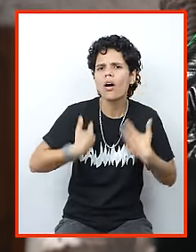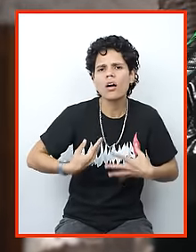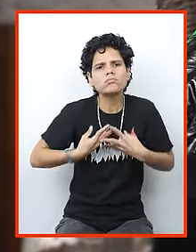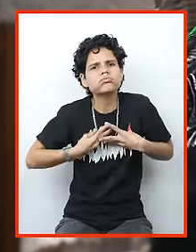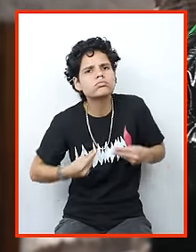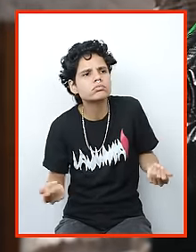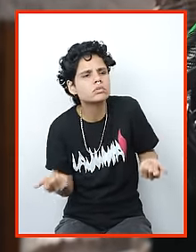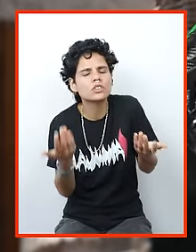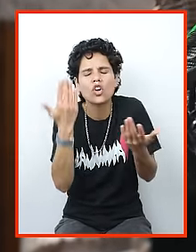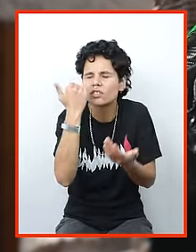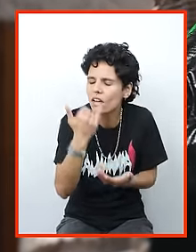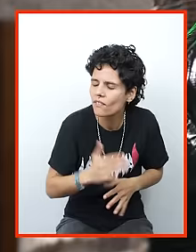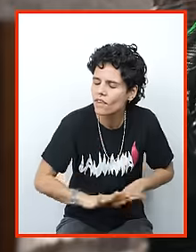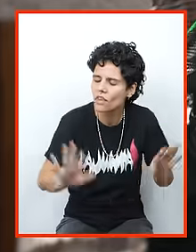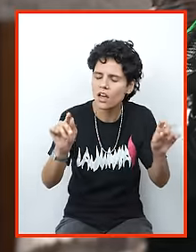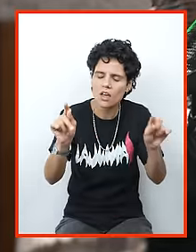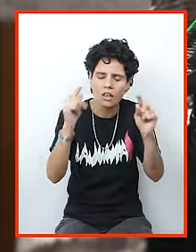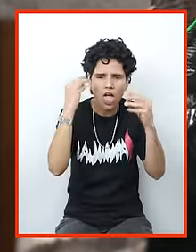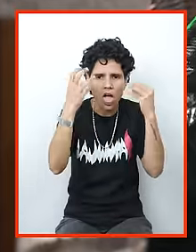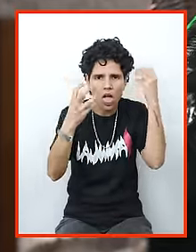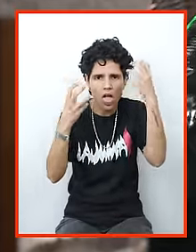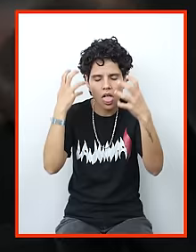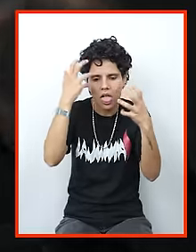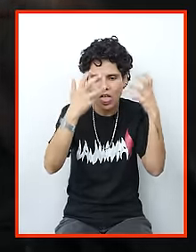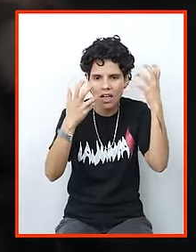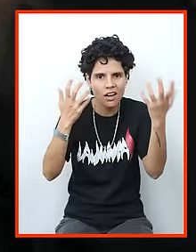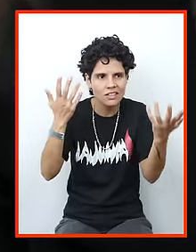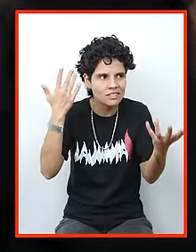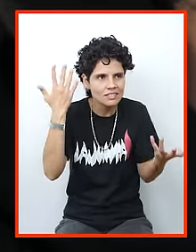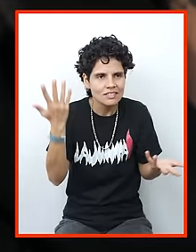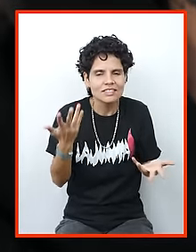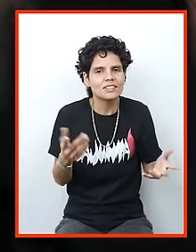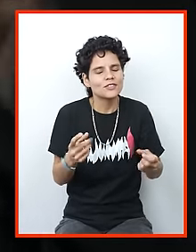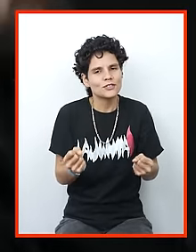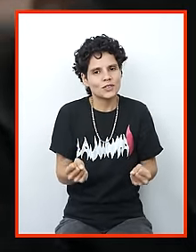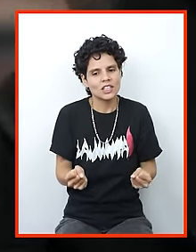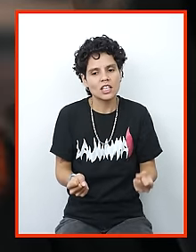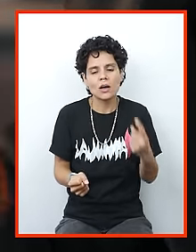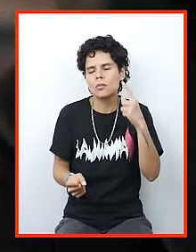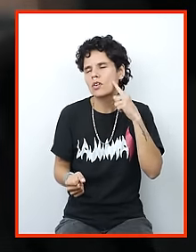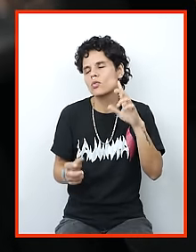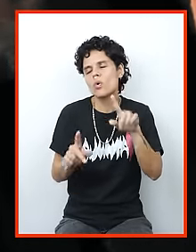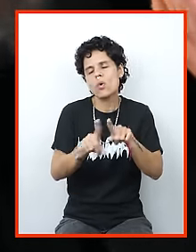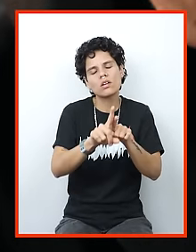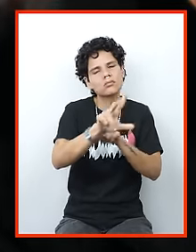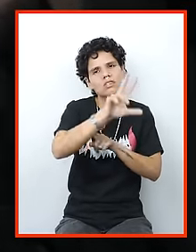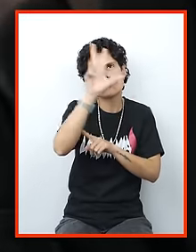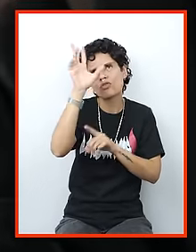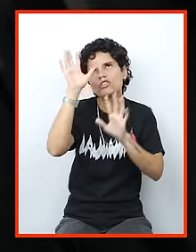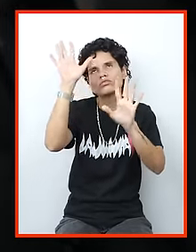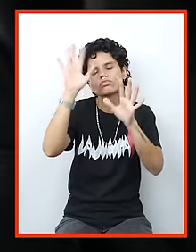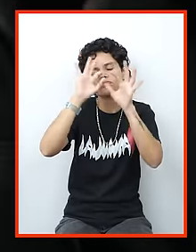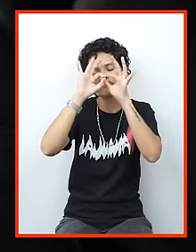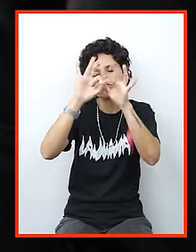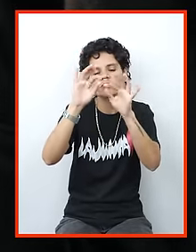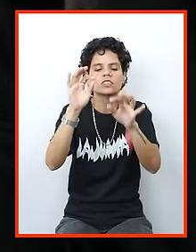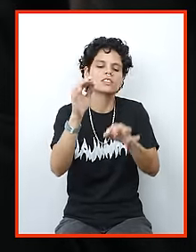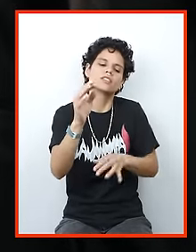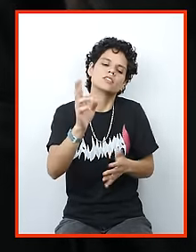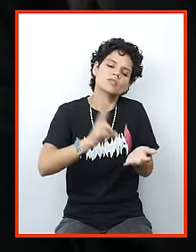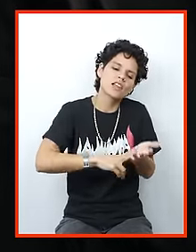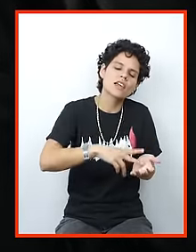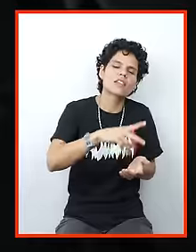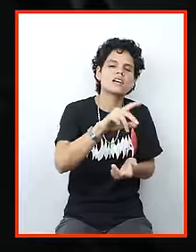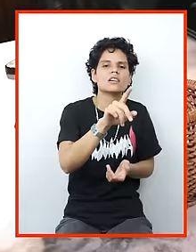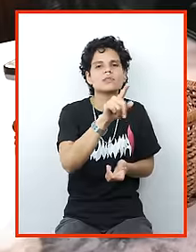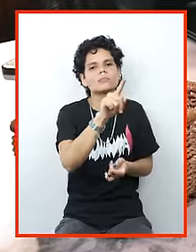era todo muy incierto. ¿Y tú solo acá? Sí, sí fue acuático, pero gracias a Dios tengo gente como el Seba, como la Cami y mi polola que siempre